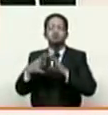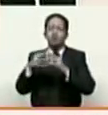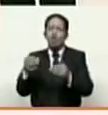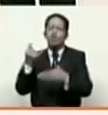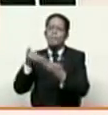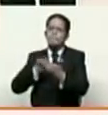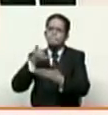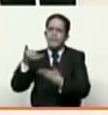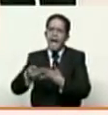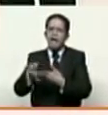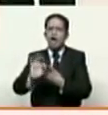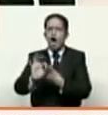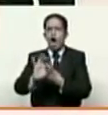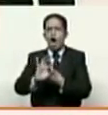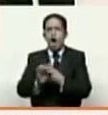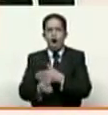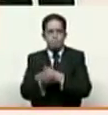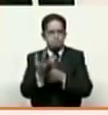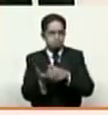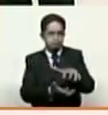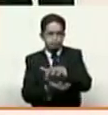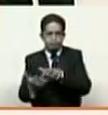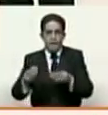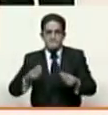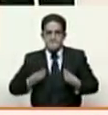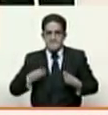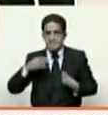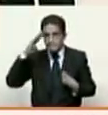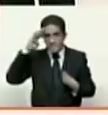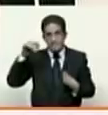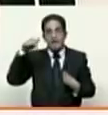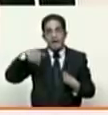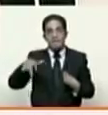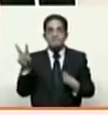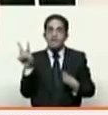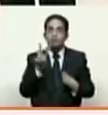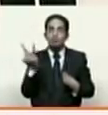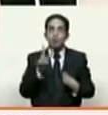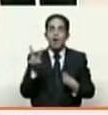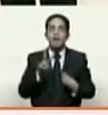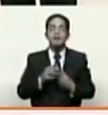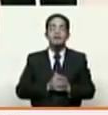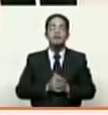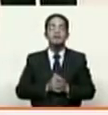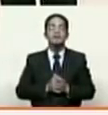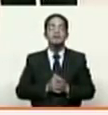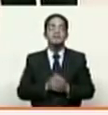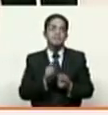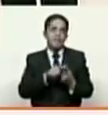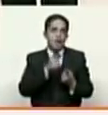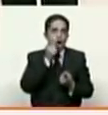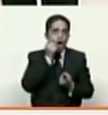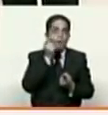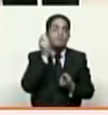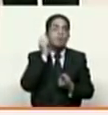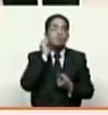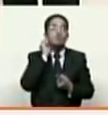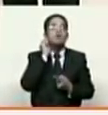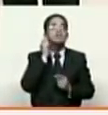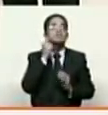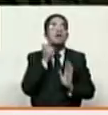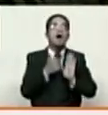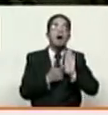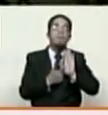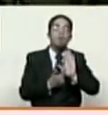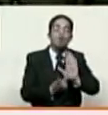o de perturbación en la vida militar de nuestra familia, de nuestros soldados, de nuestras soldadas, y que ha dado la demostración